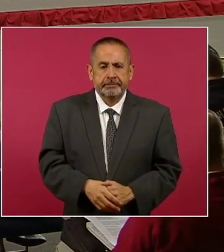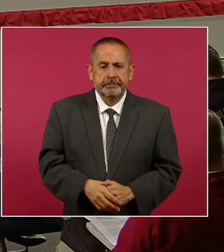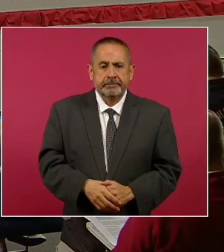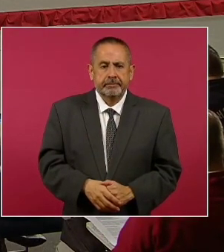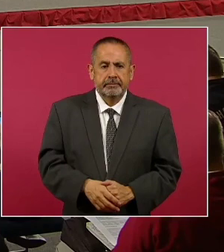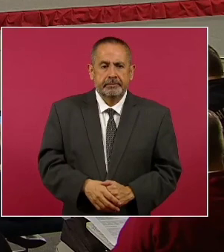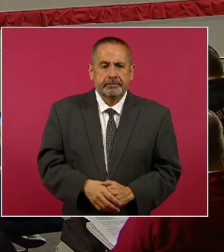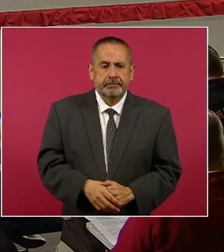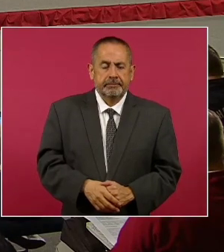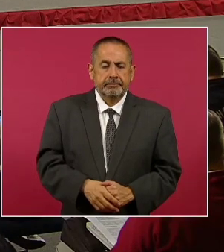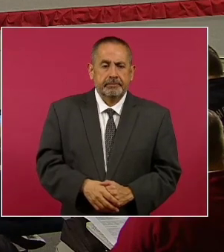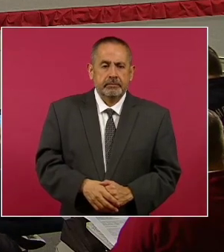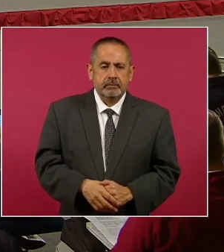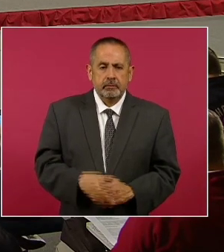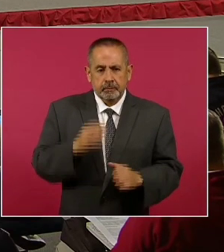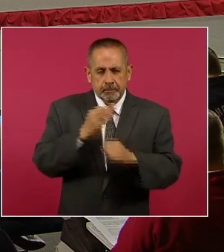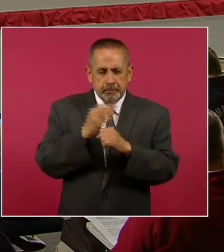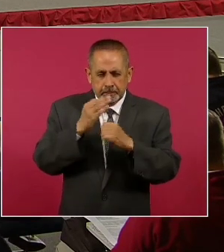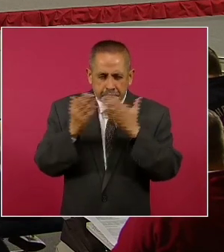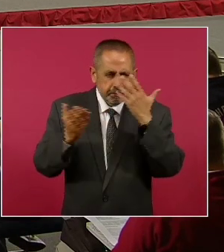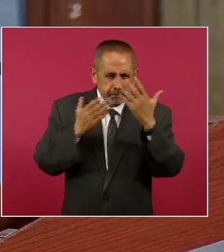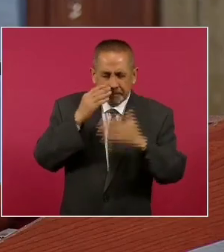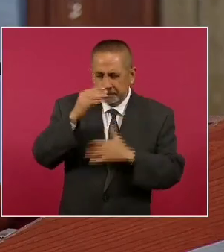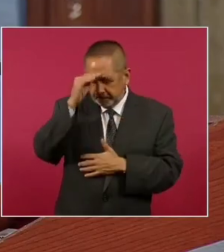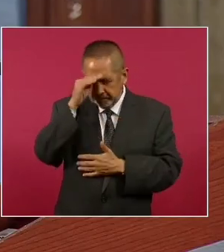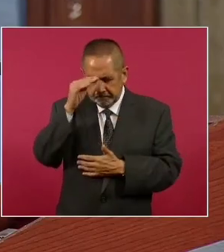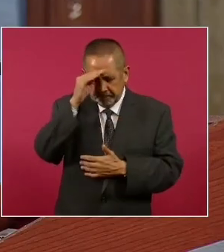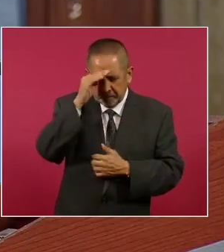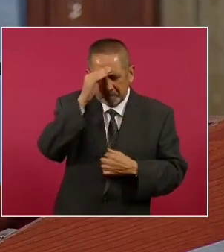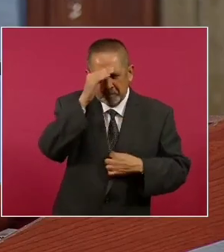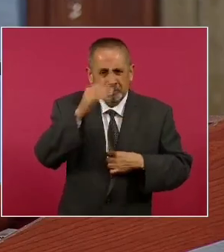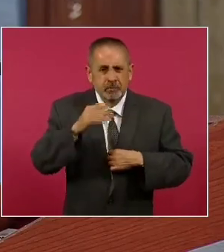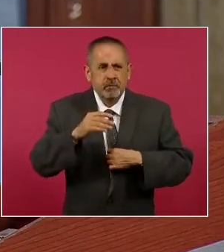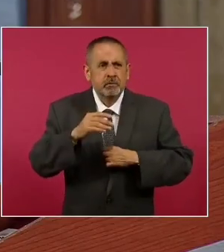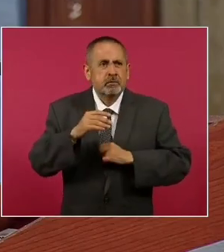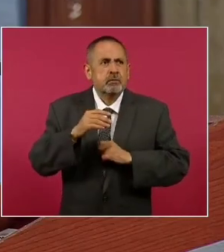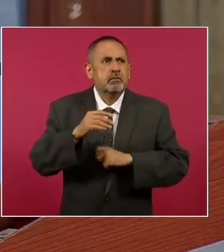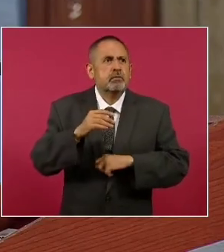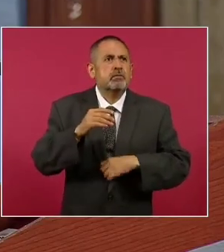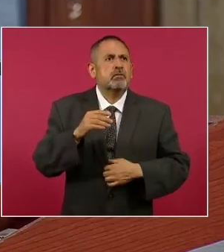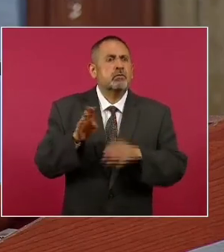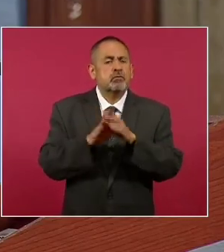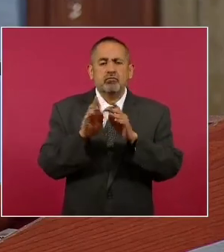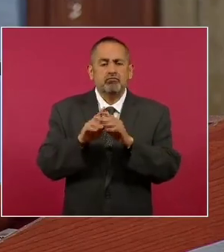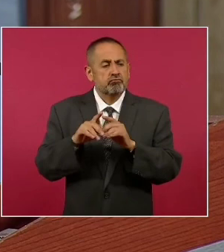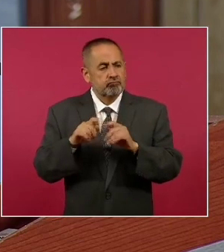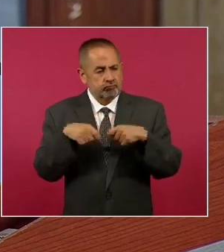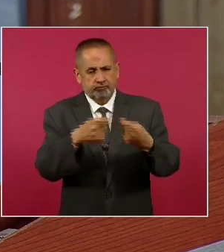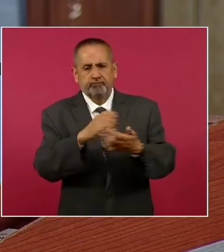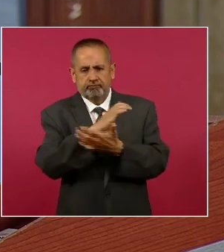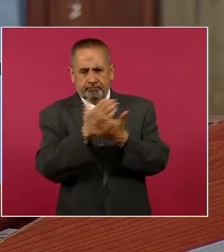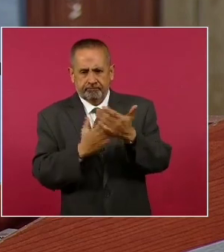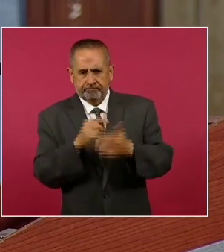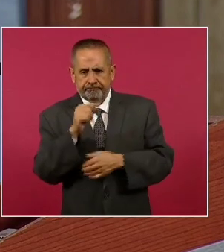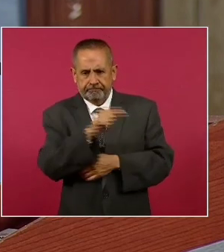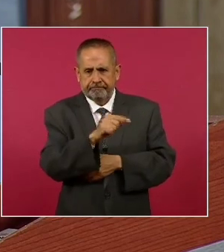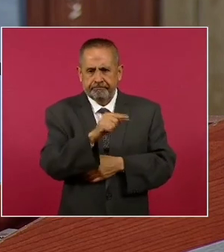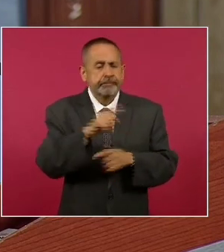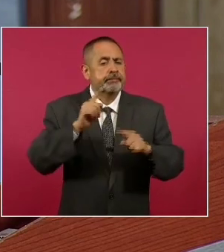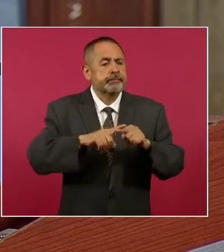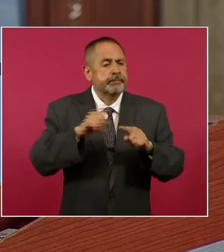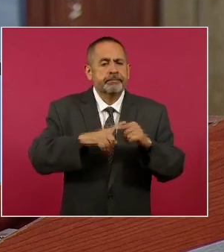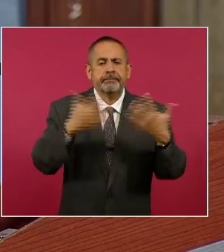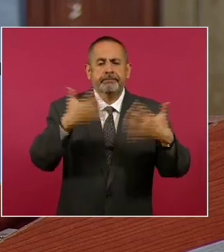Estamos estudiando esto, estamos revisando ya el contratar el tecnólogo,